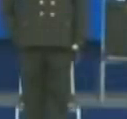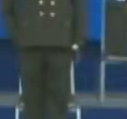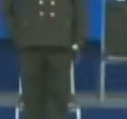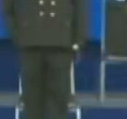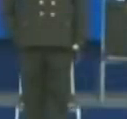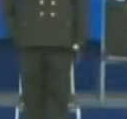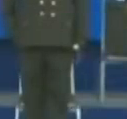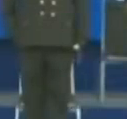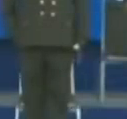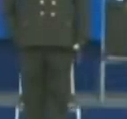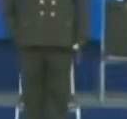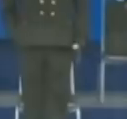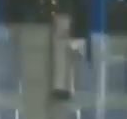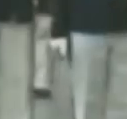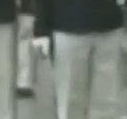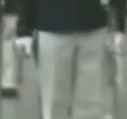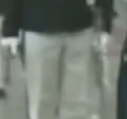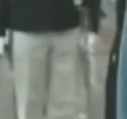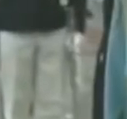i